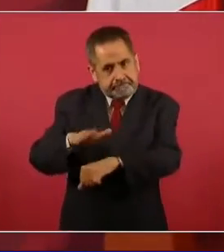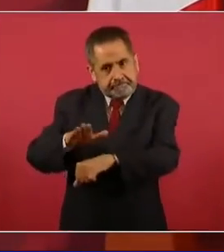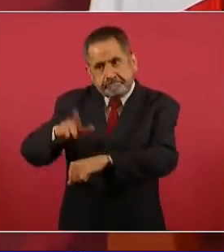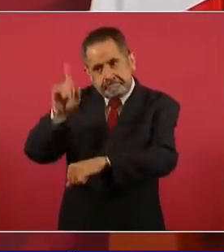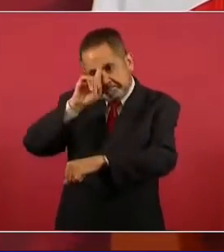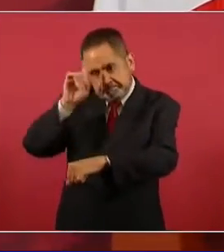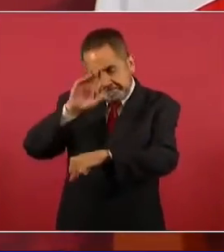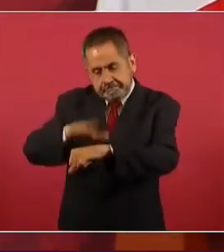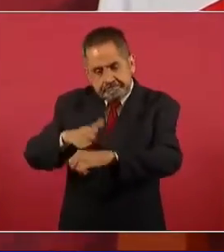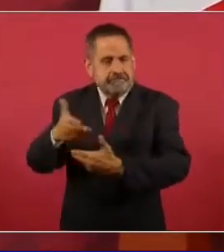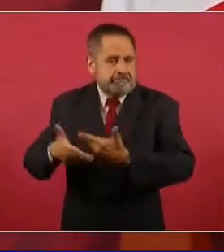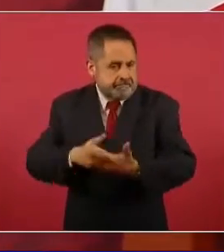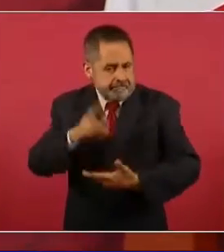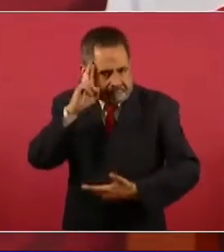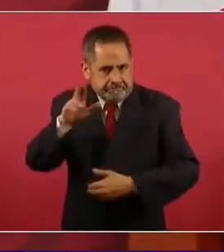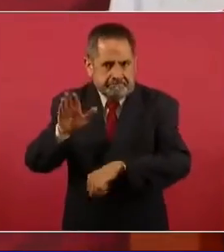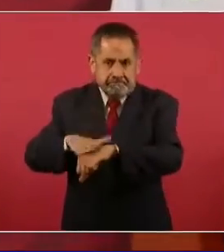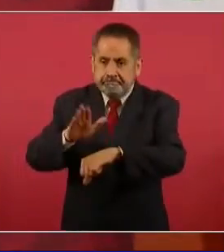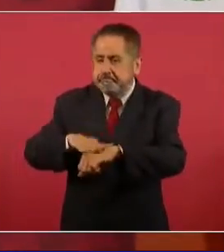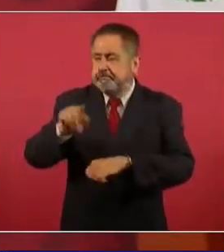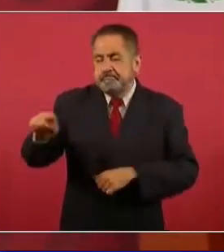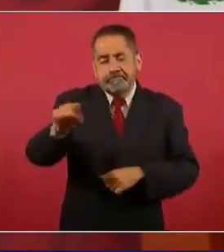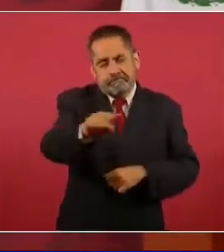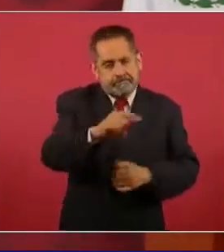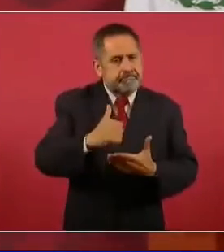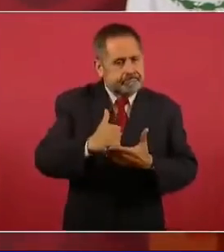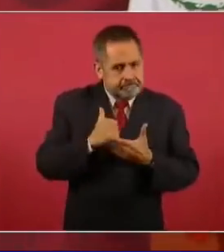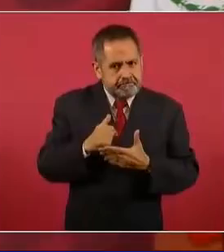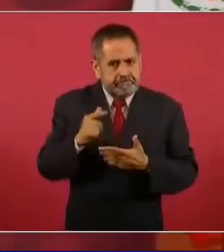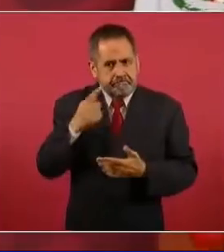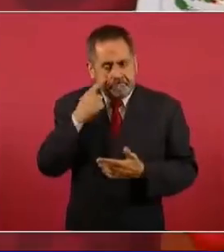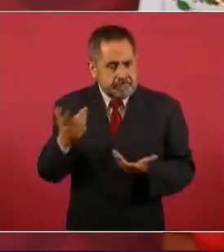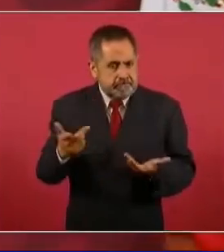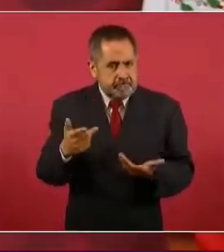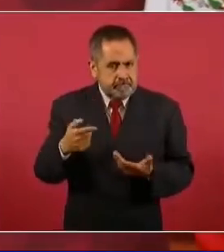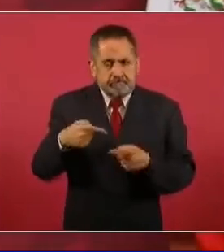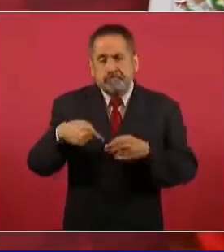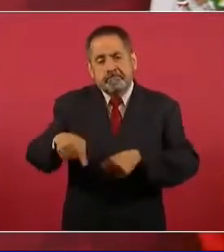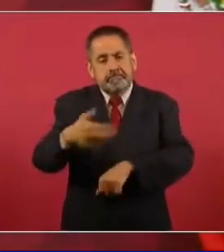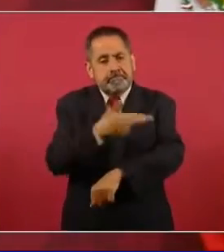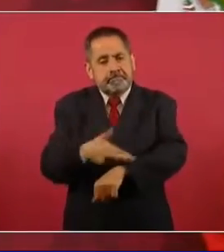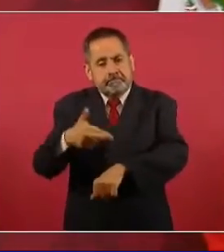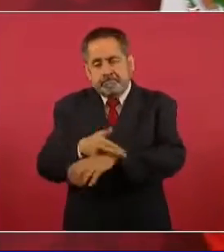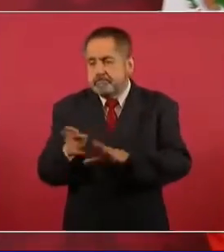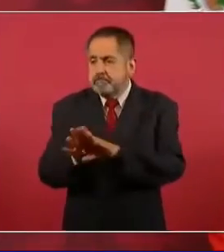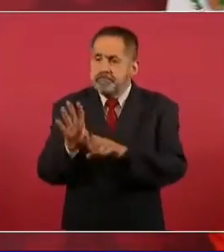exhortarlos respetuosamente a que nos ayuden a terminar de